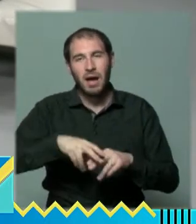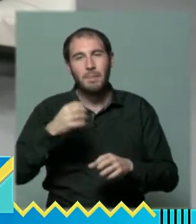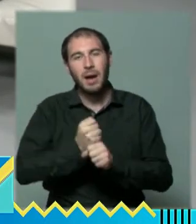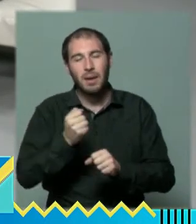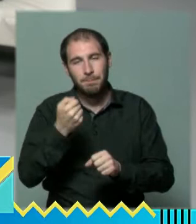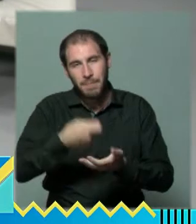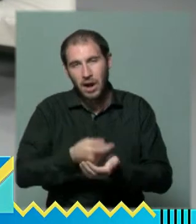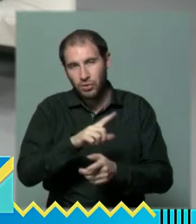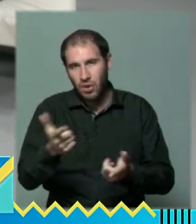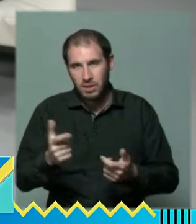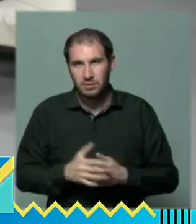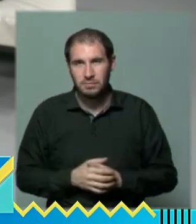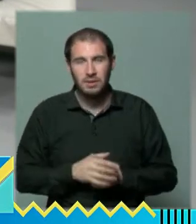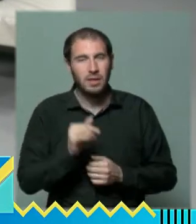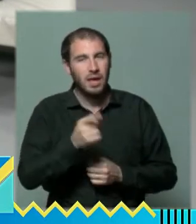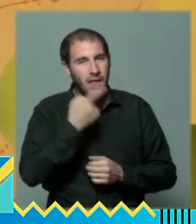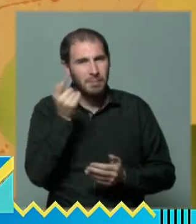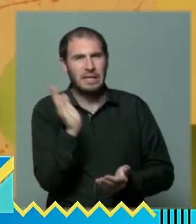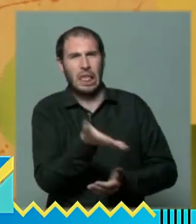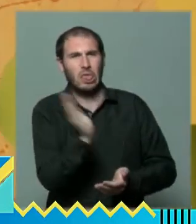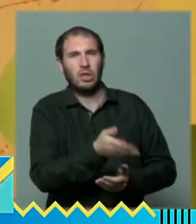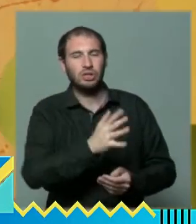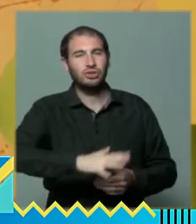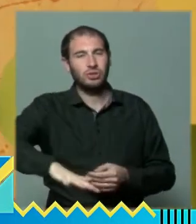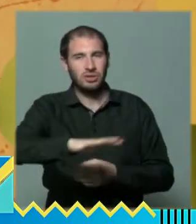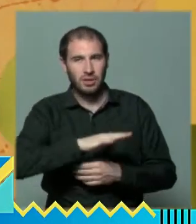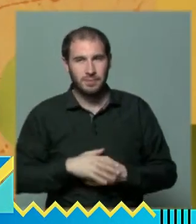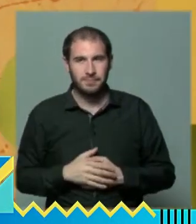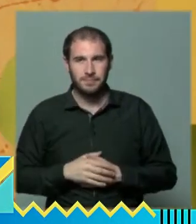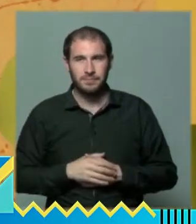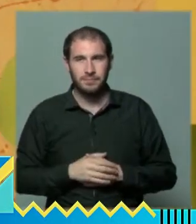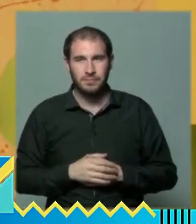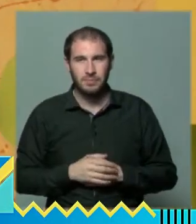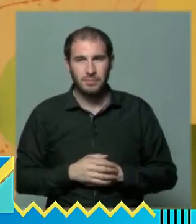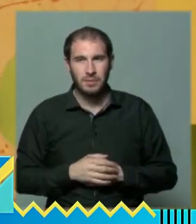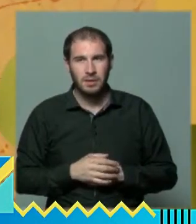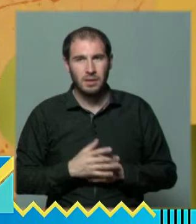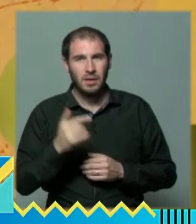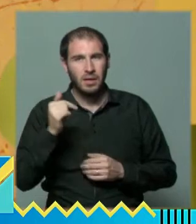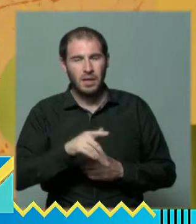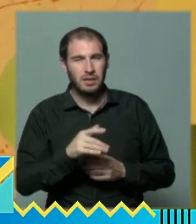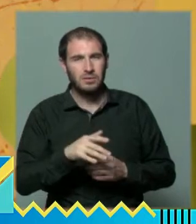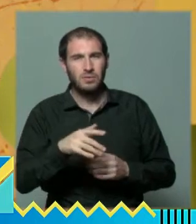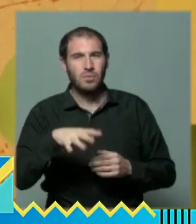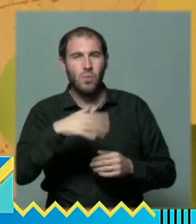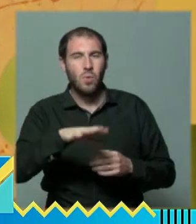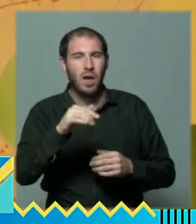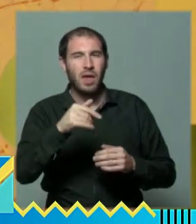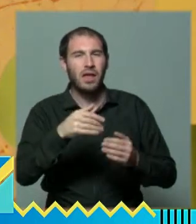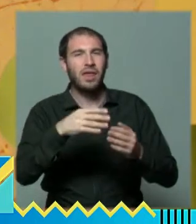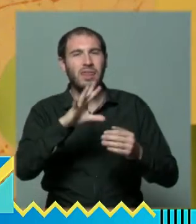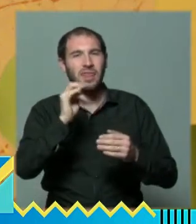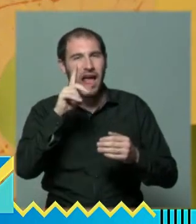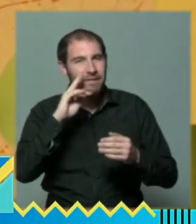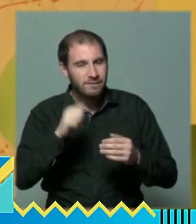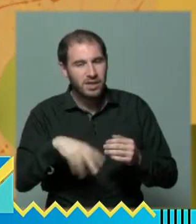hay, otra cosa. hay Y un con- evidente interés en disciplinar socialmente. Esto no se da en la puerta del Dalvean, esto se da en